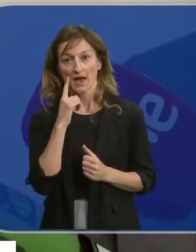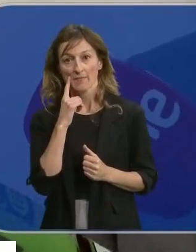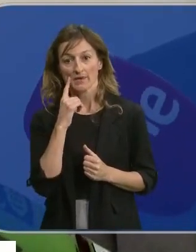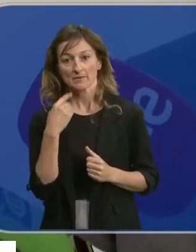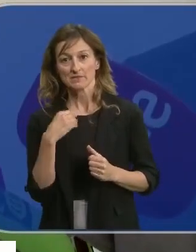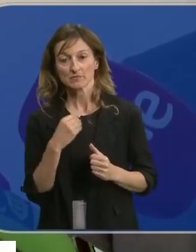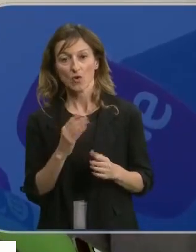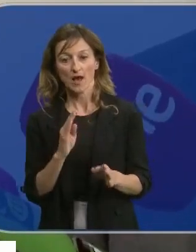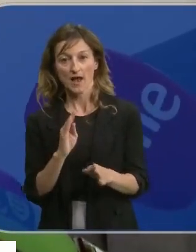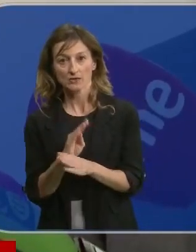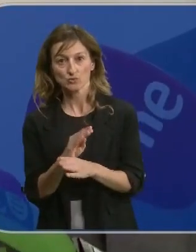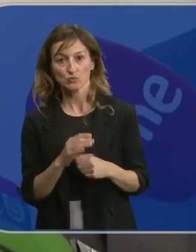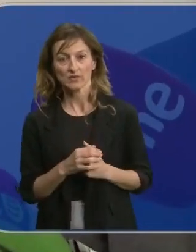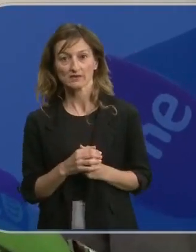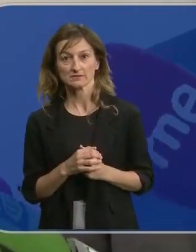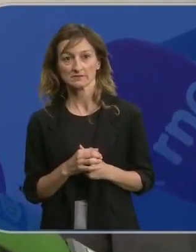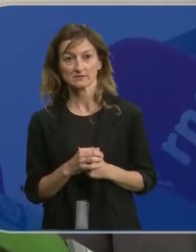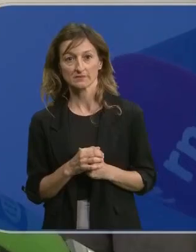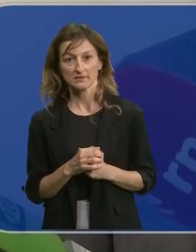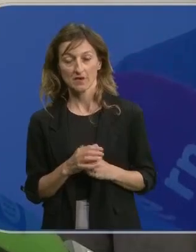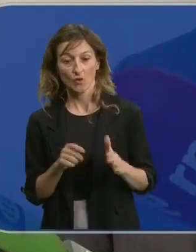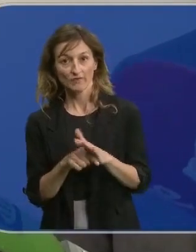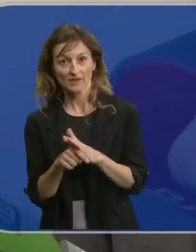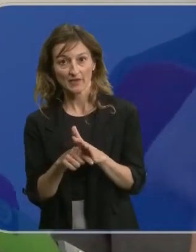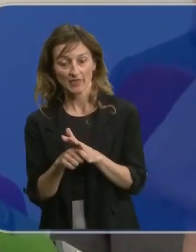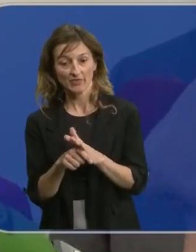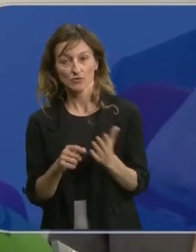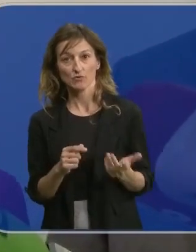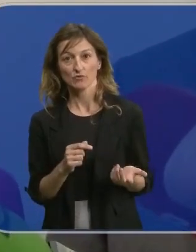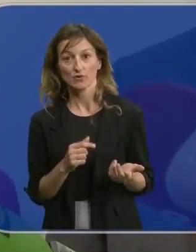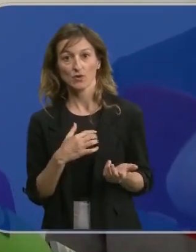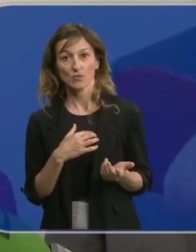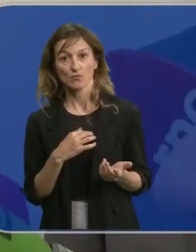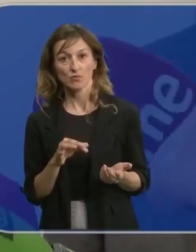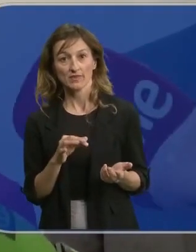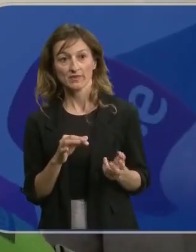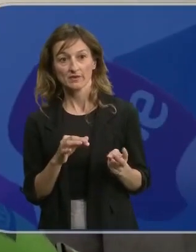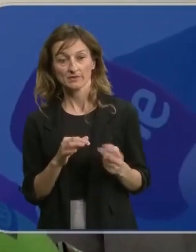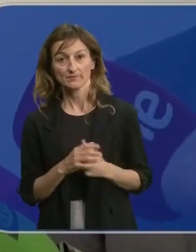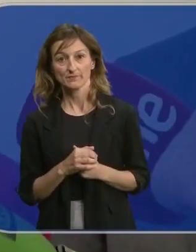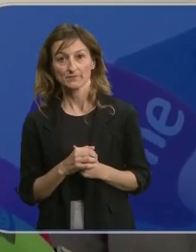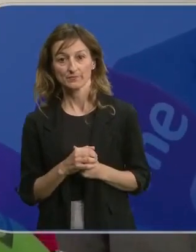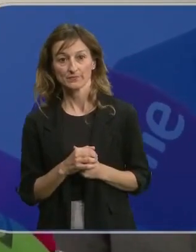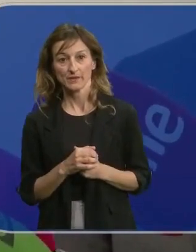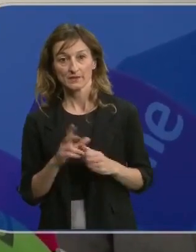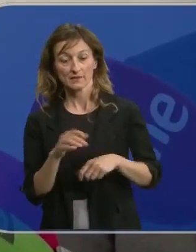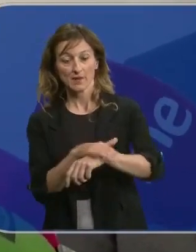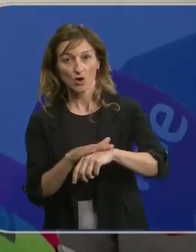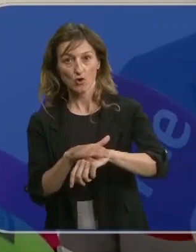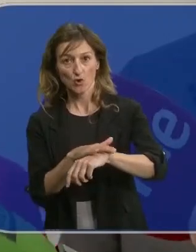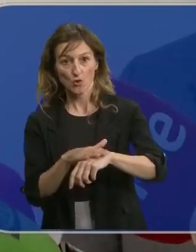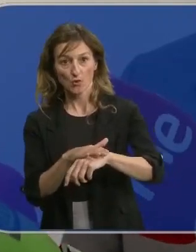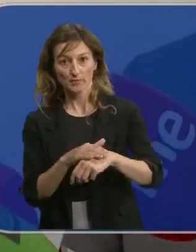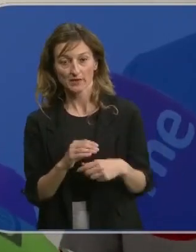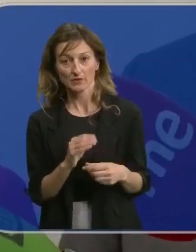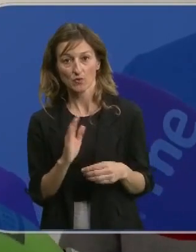compatibilizan las ayudas que se puedan dar o la financiación que pueda haber por parte de de los gobierno en este